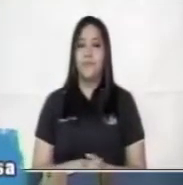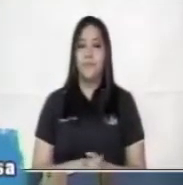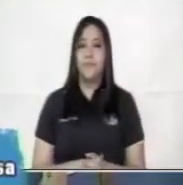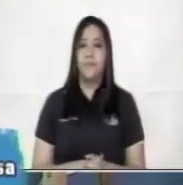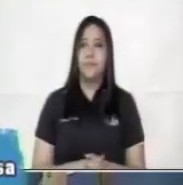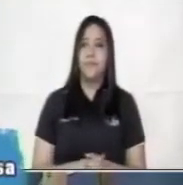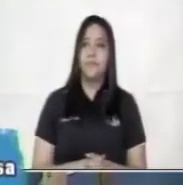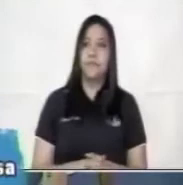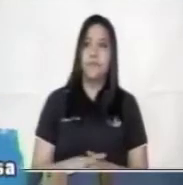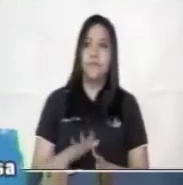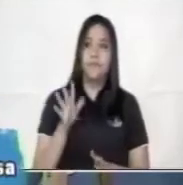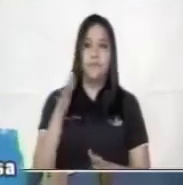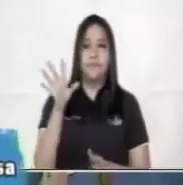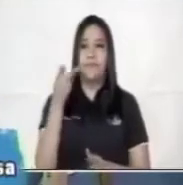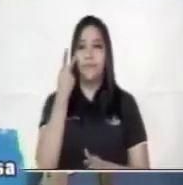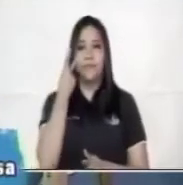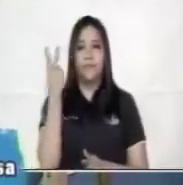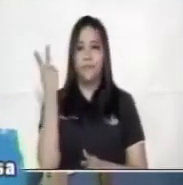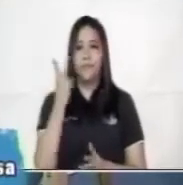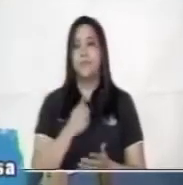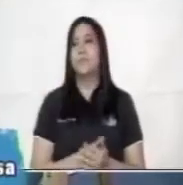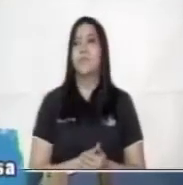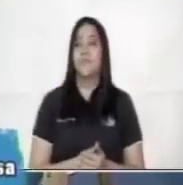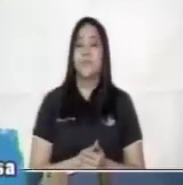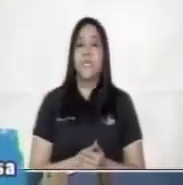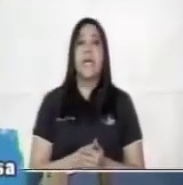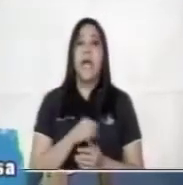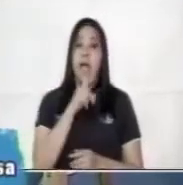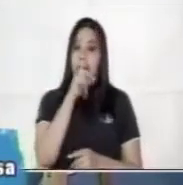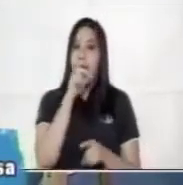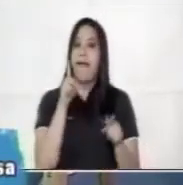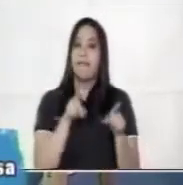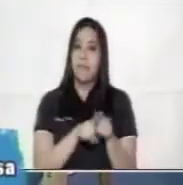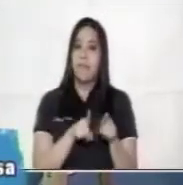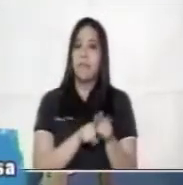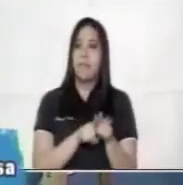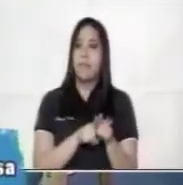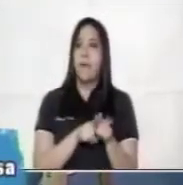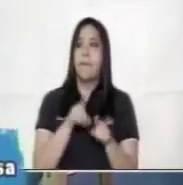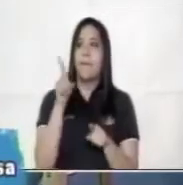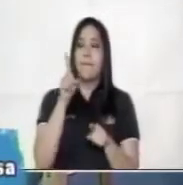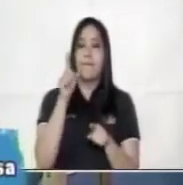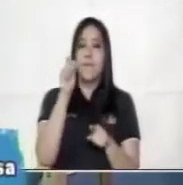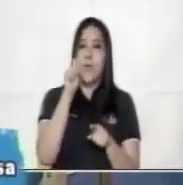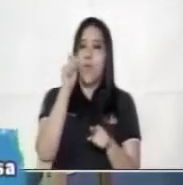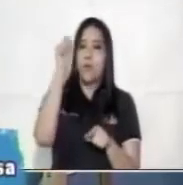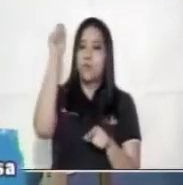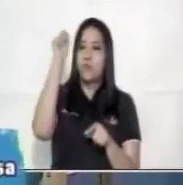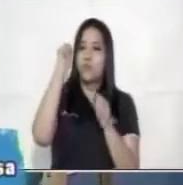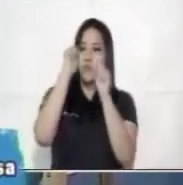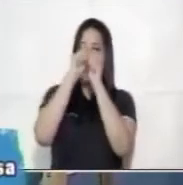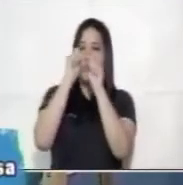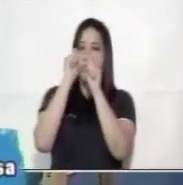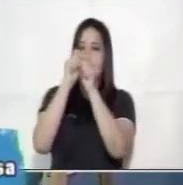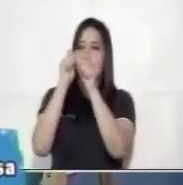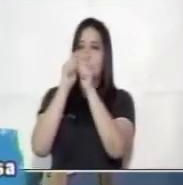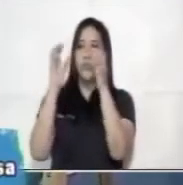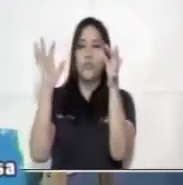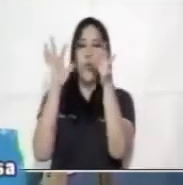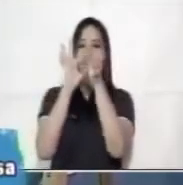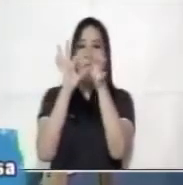1. Está por acá. Ves que también ahora tenemos estos puntos que van a formar